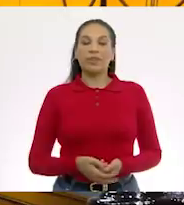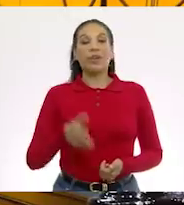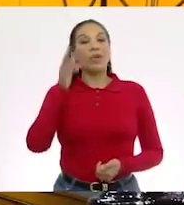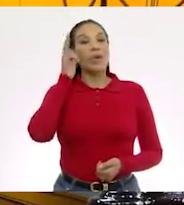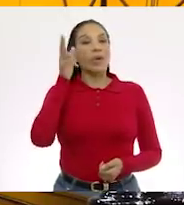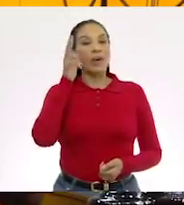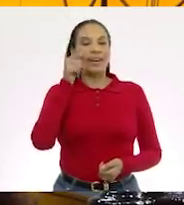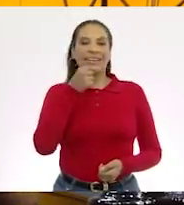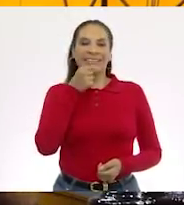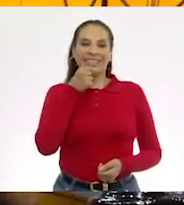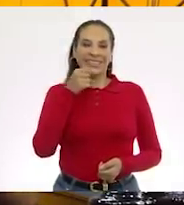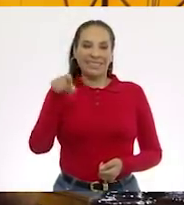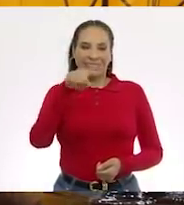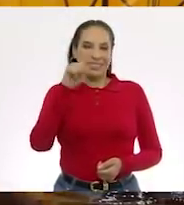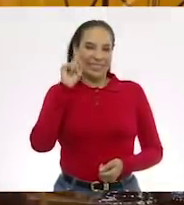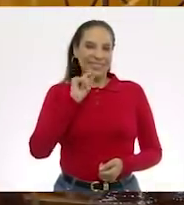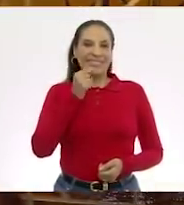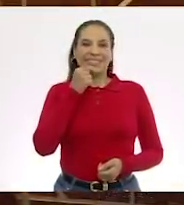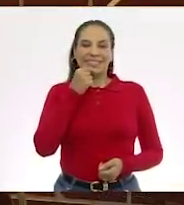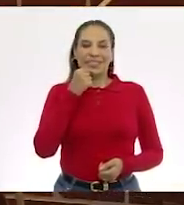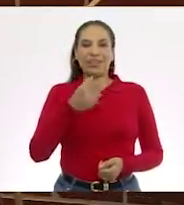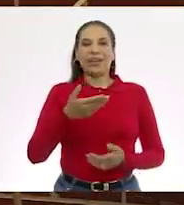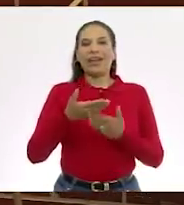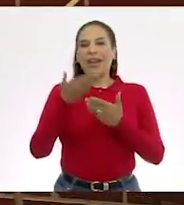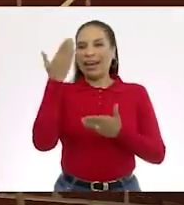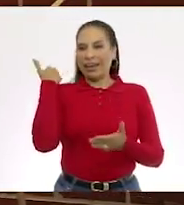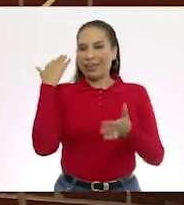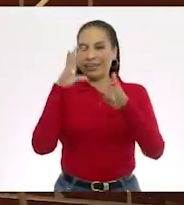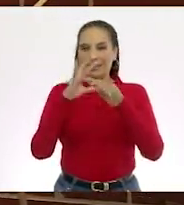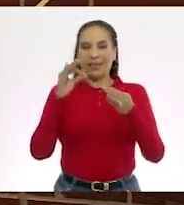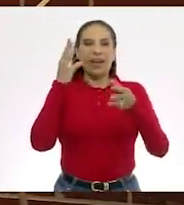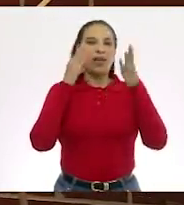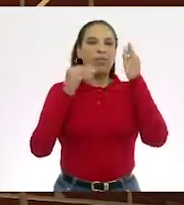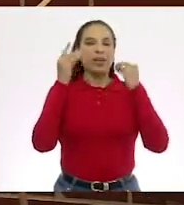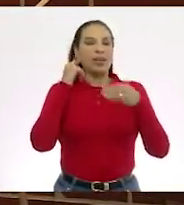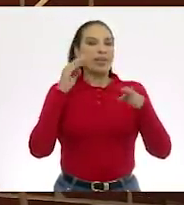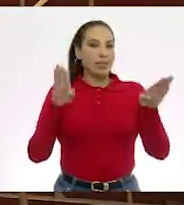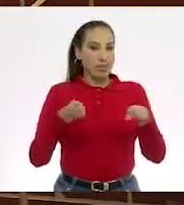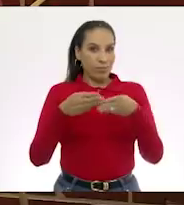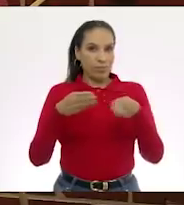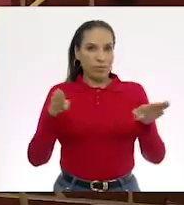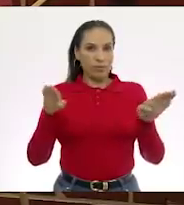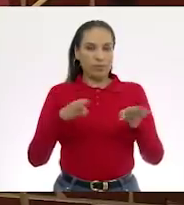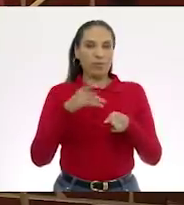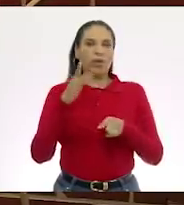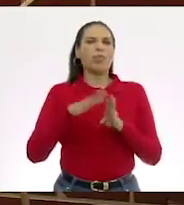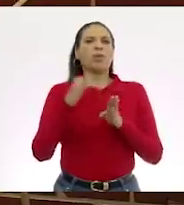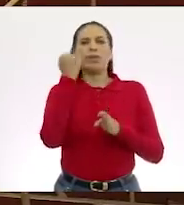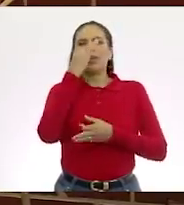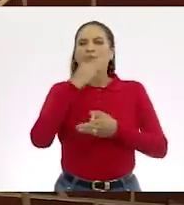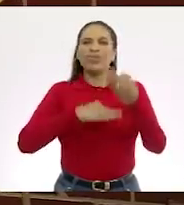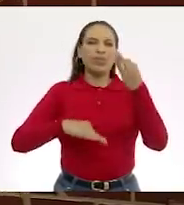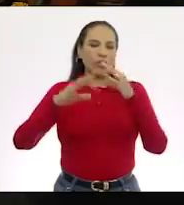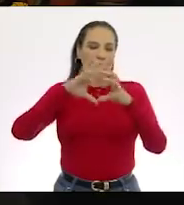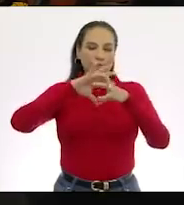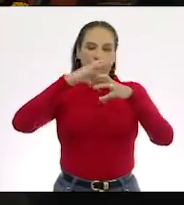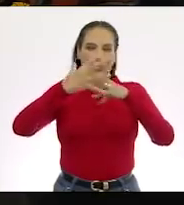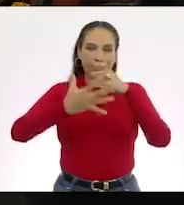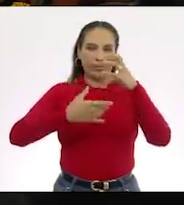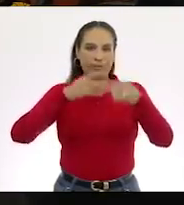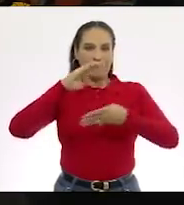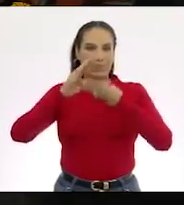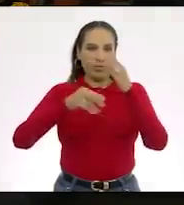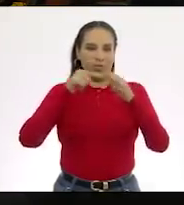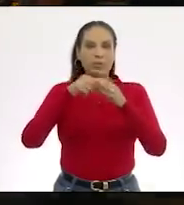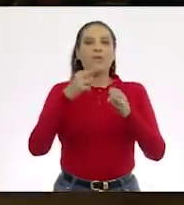Hola, niñas y niños. En el programa anterior aprendimos que la música es el idioma que todos los países del